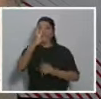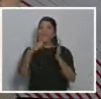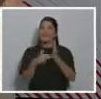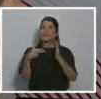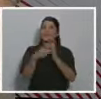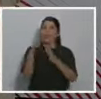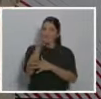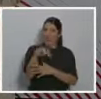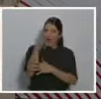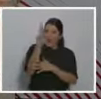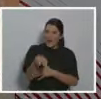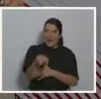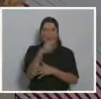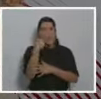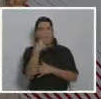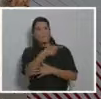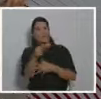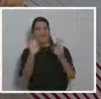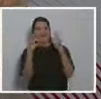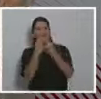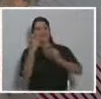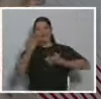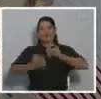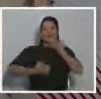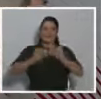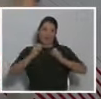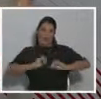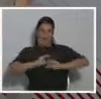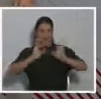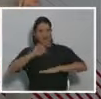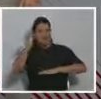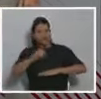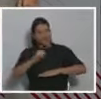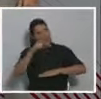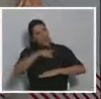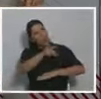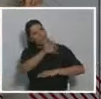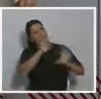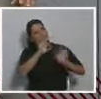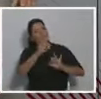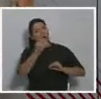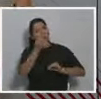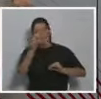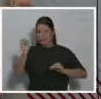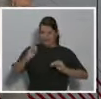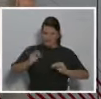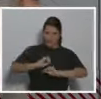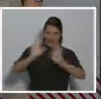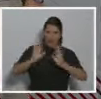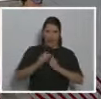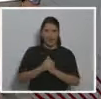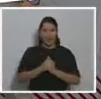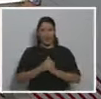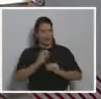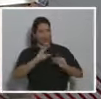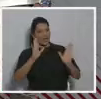de colones. La familia está súper emocionada. ¿Cómo no? Y los lleva a comer, por lo menos. Ay, claro, por claro. Sí. No.